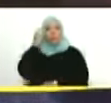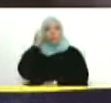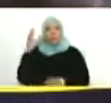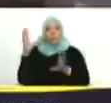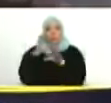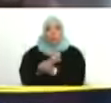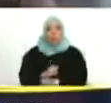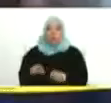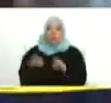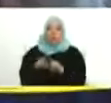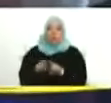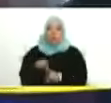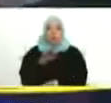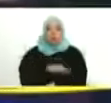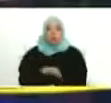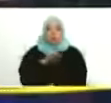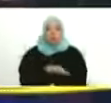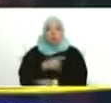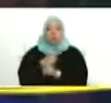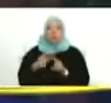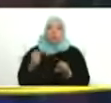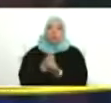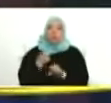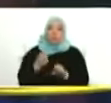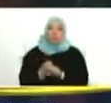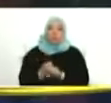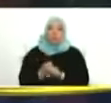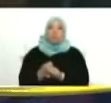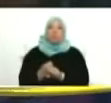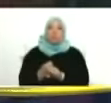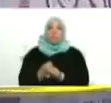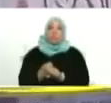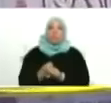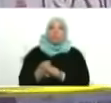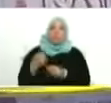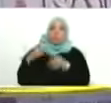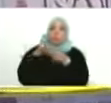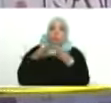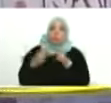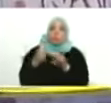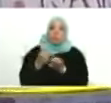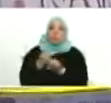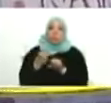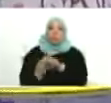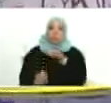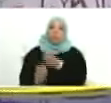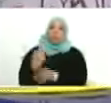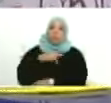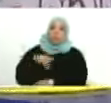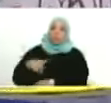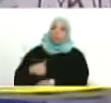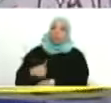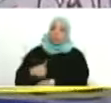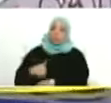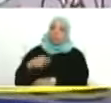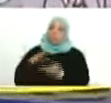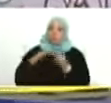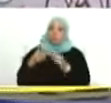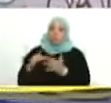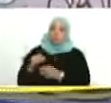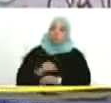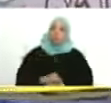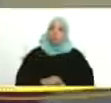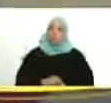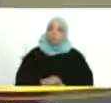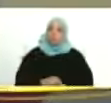trabajando por la igualdad social, pero sobre todo para seguir en la construcción y la consolidación de la comuna como usted nos lo